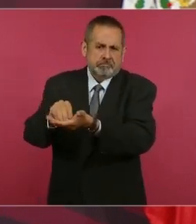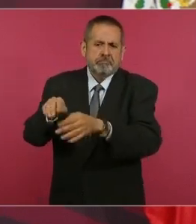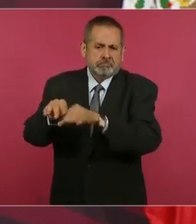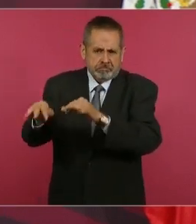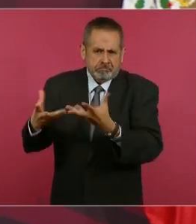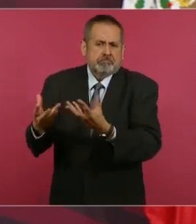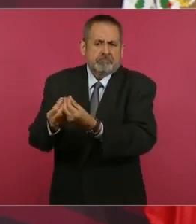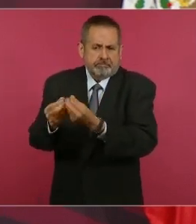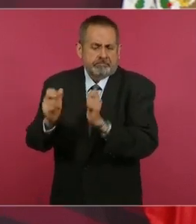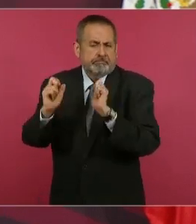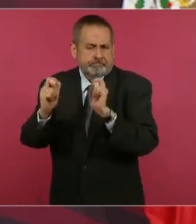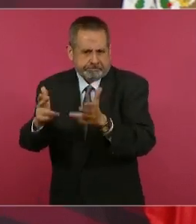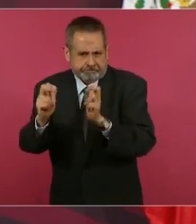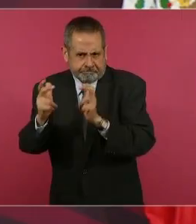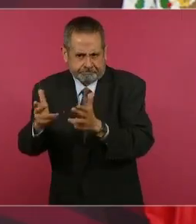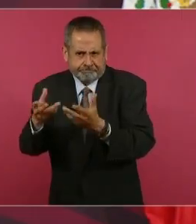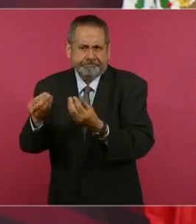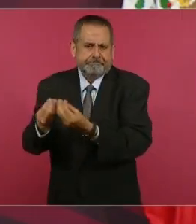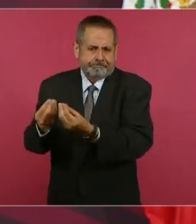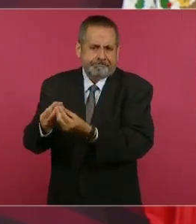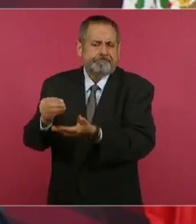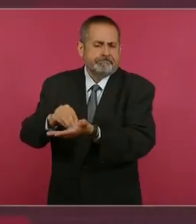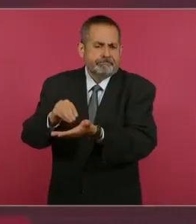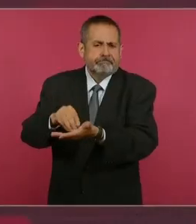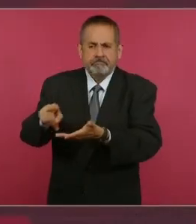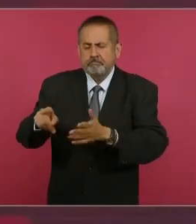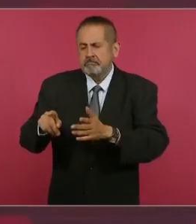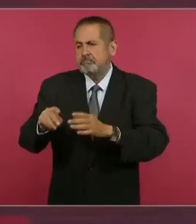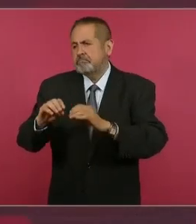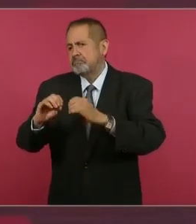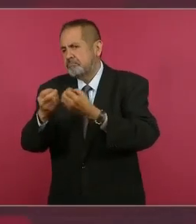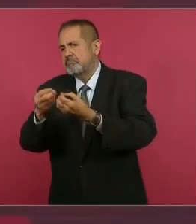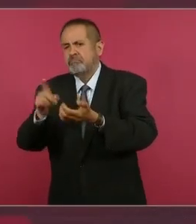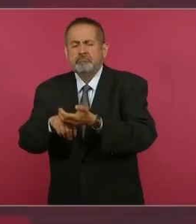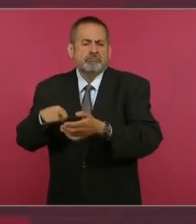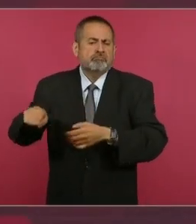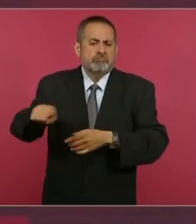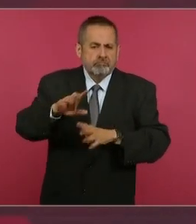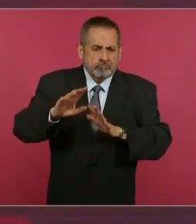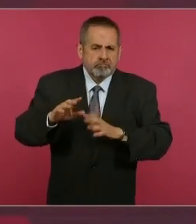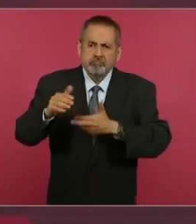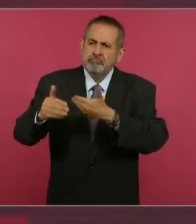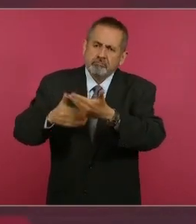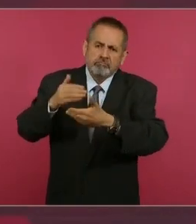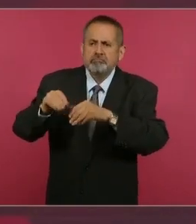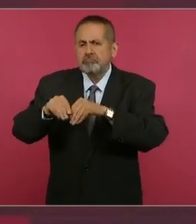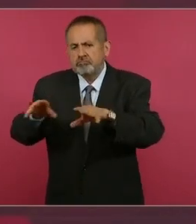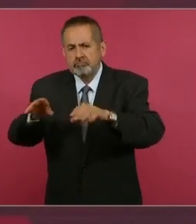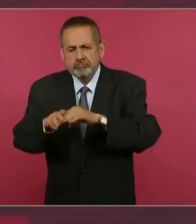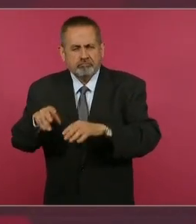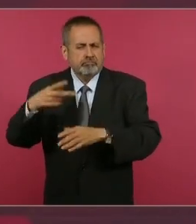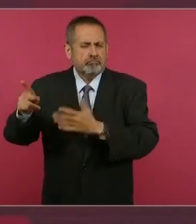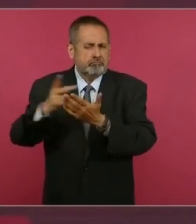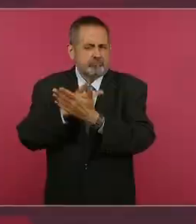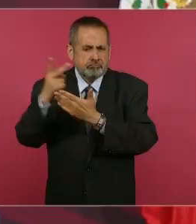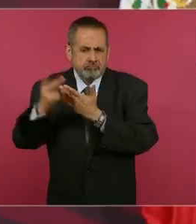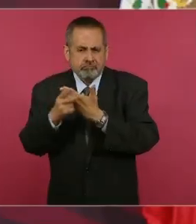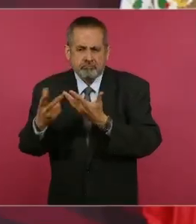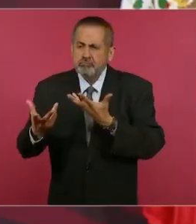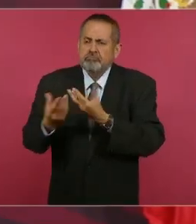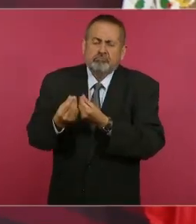trabajando en las organizaciones que promueven los programas de